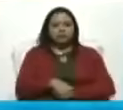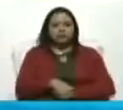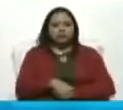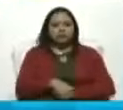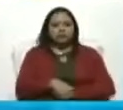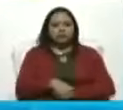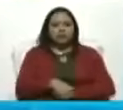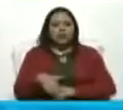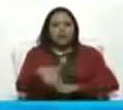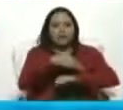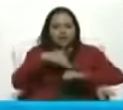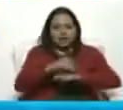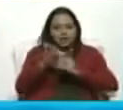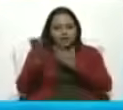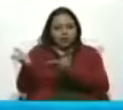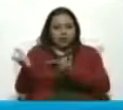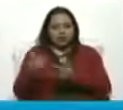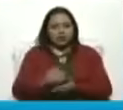Tellechea,